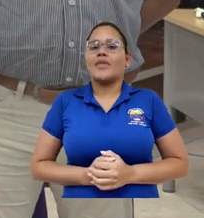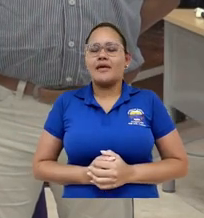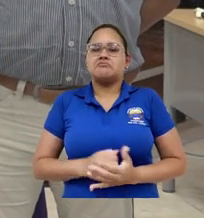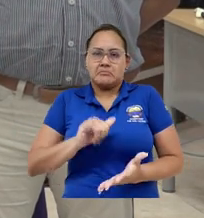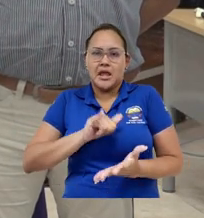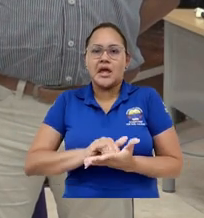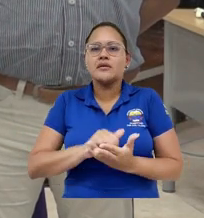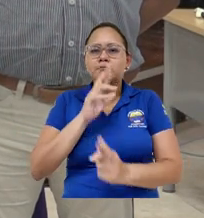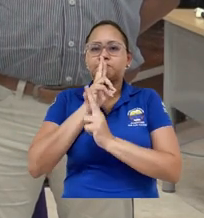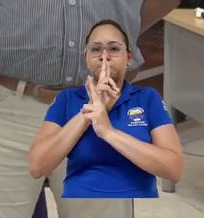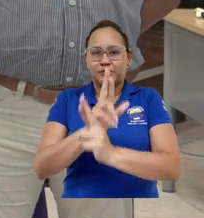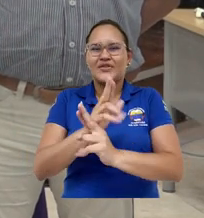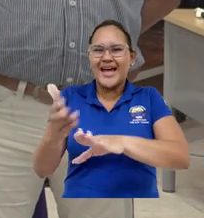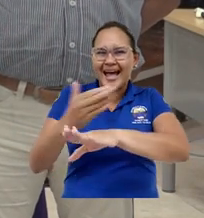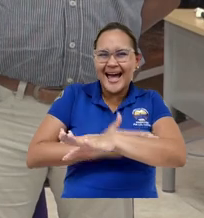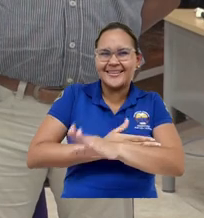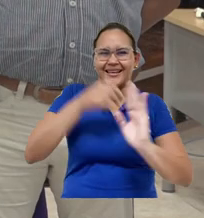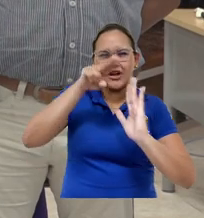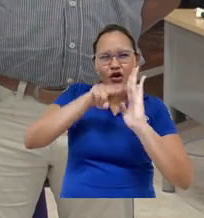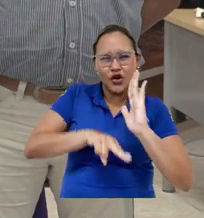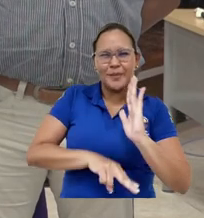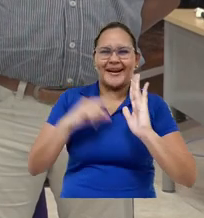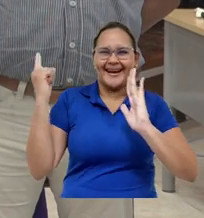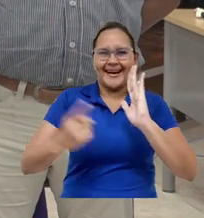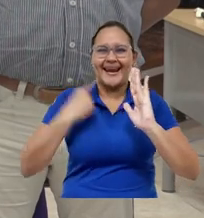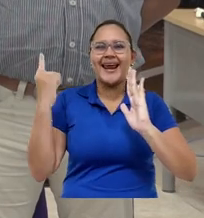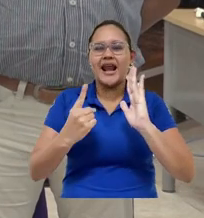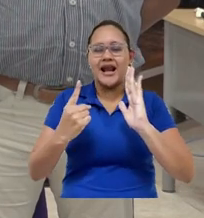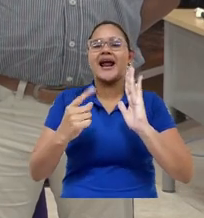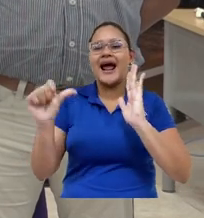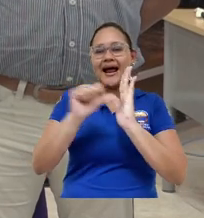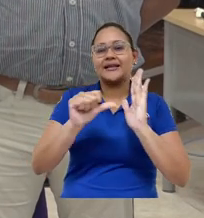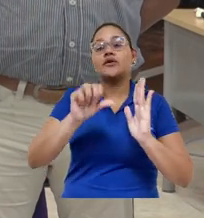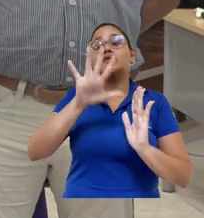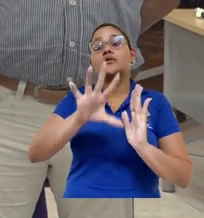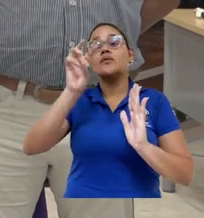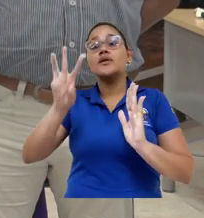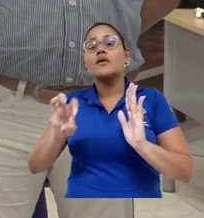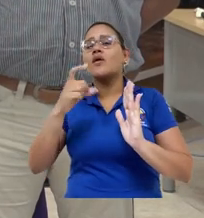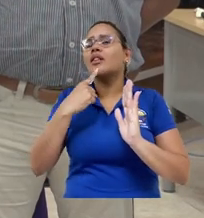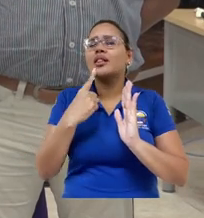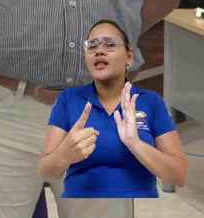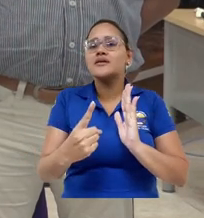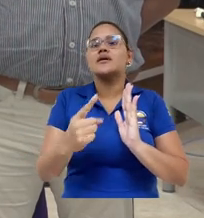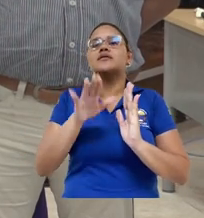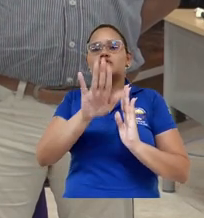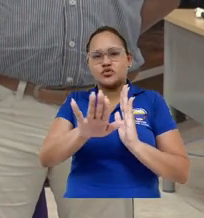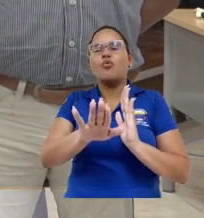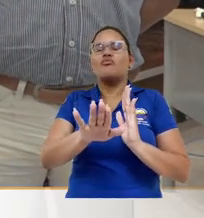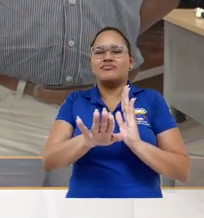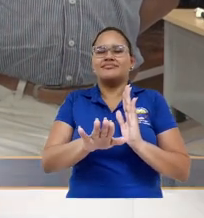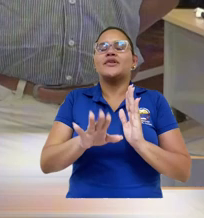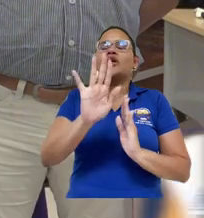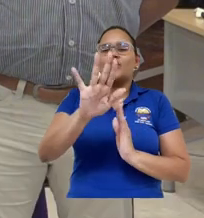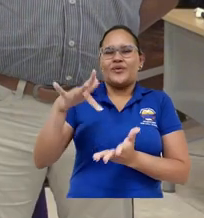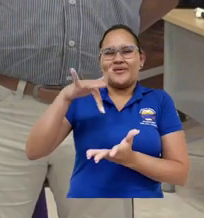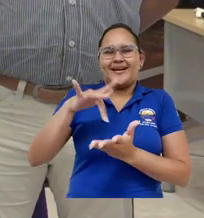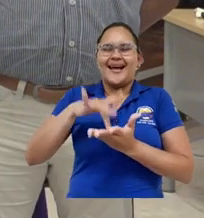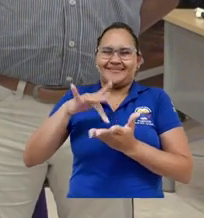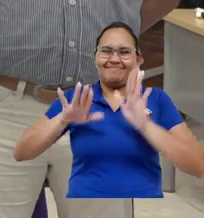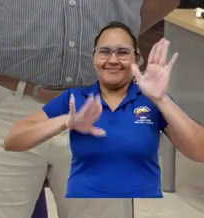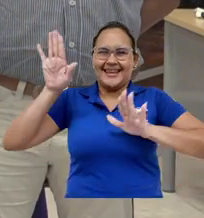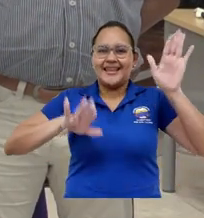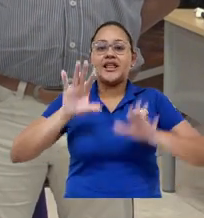consulta, con lo que con lo establecido en nuestro Estatuto General, en el artículo 58, podremos observar que el